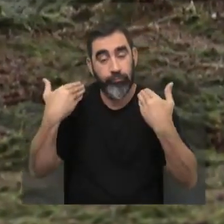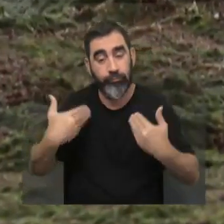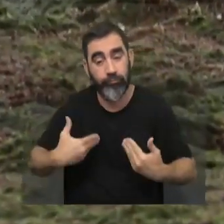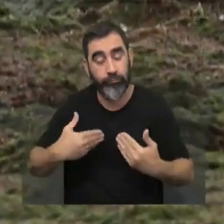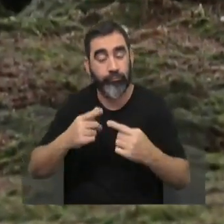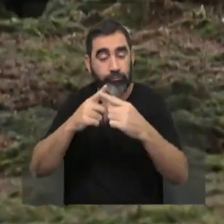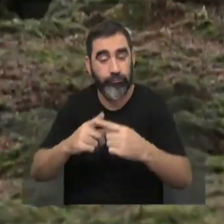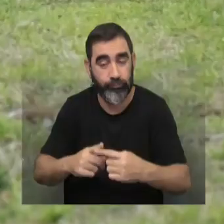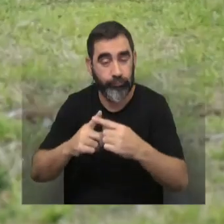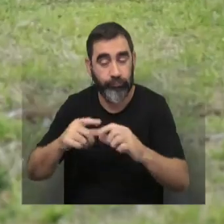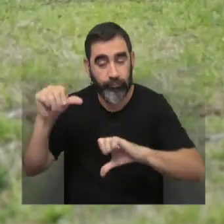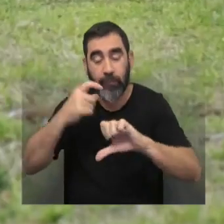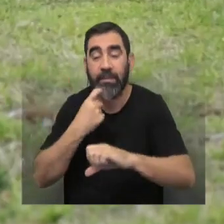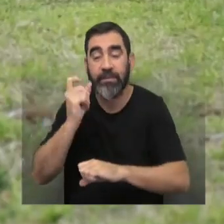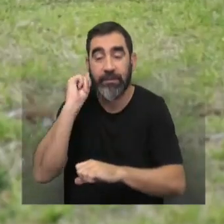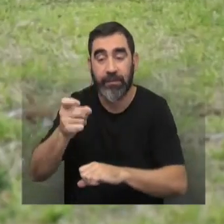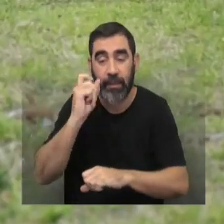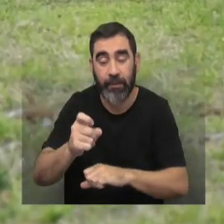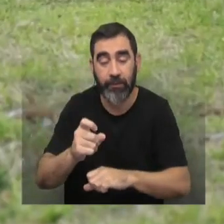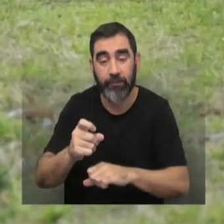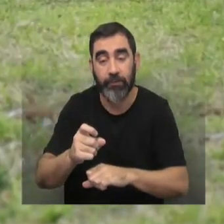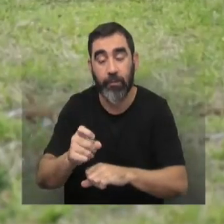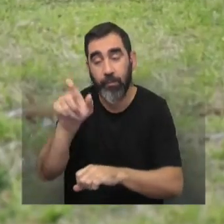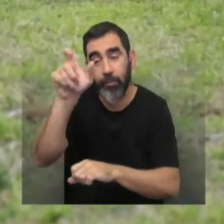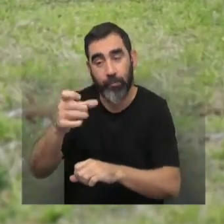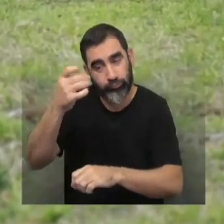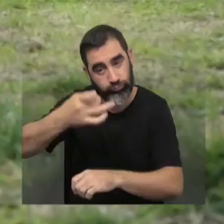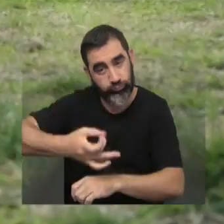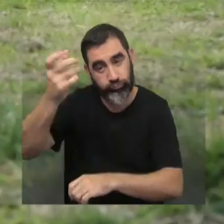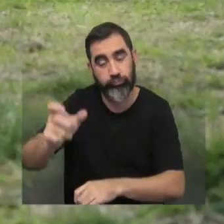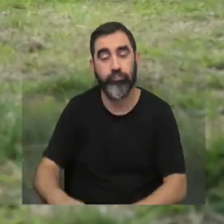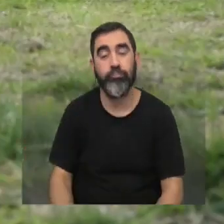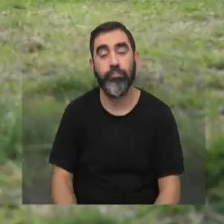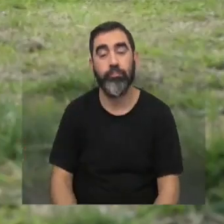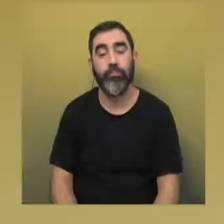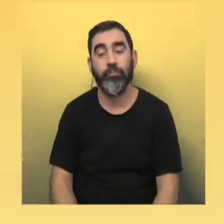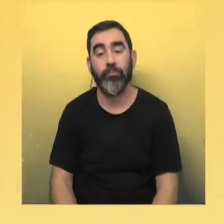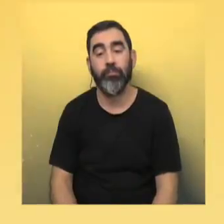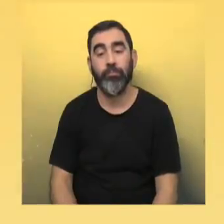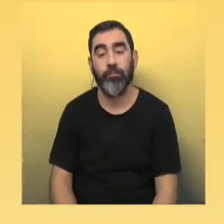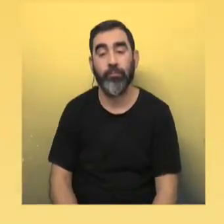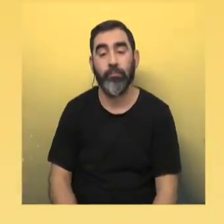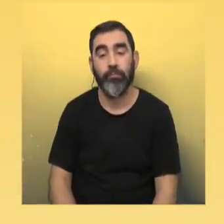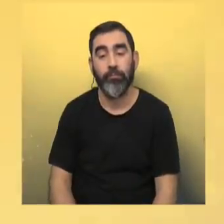hemograma y bioquímica sanguínea. Esto realizado por personal capacitado.